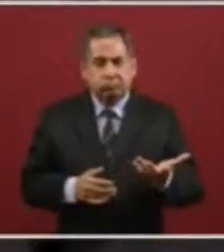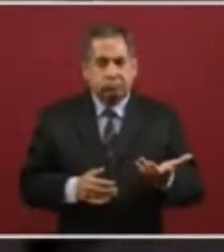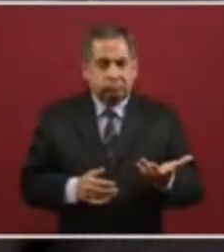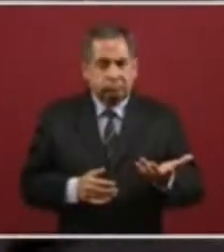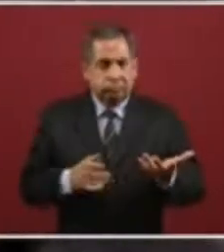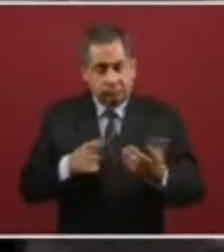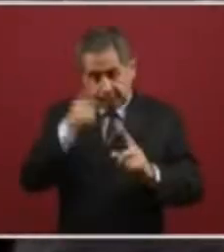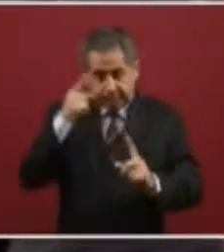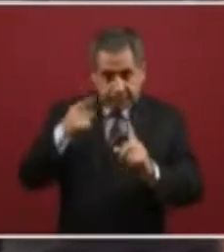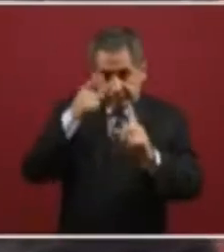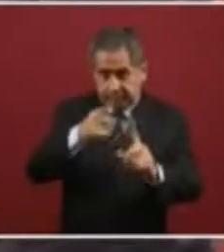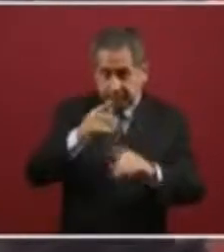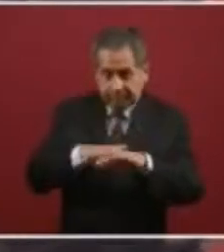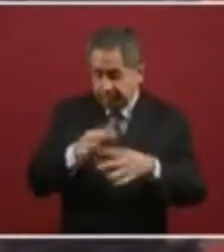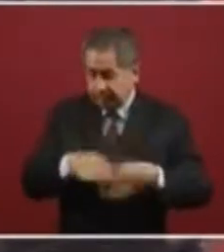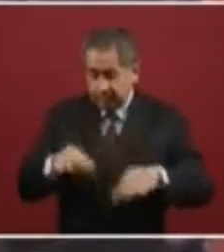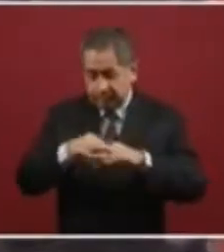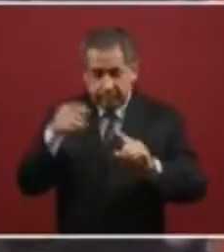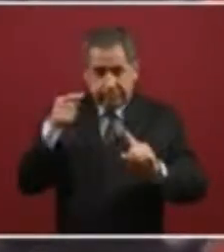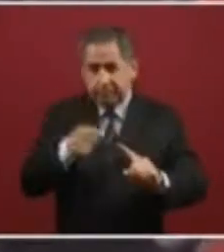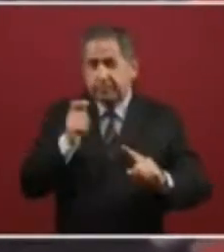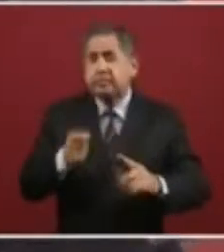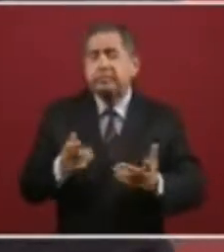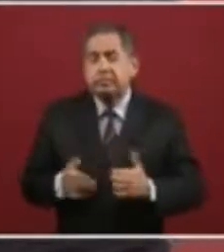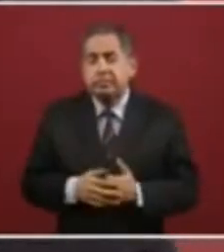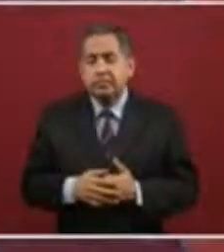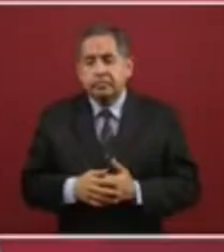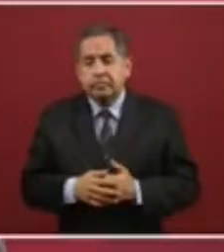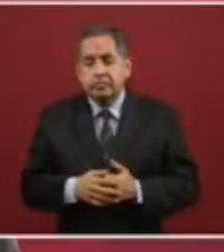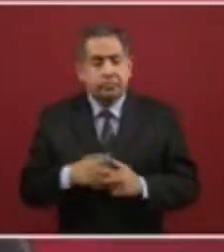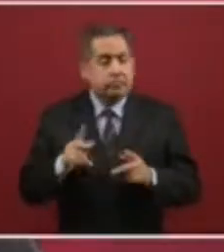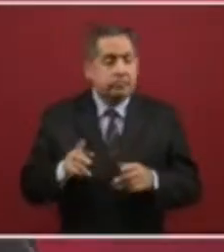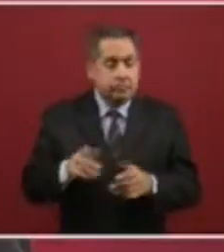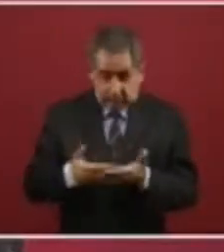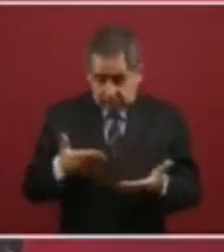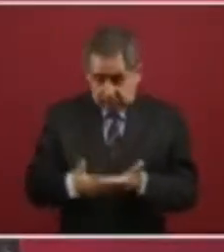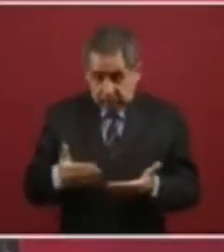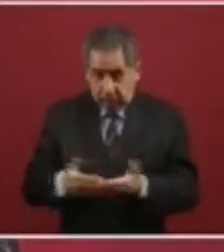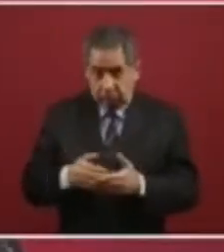el objetivo preferente son los pueblos indígenas,